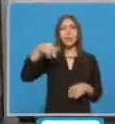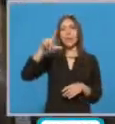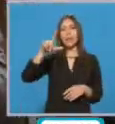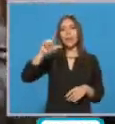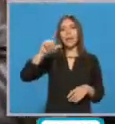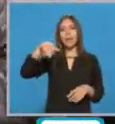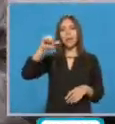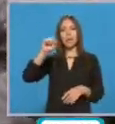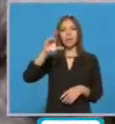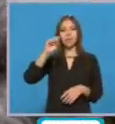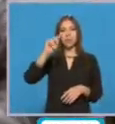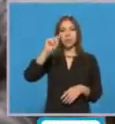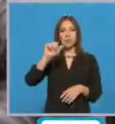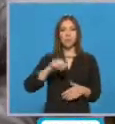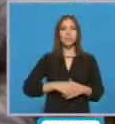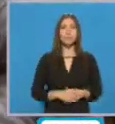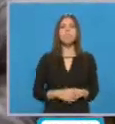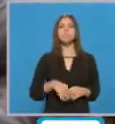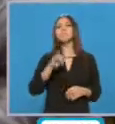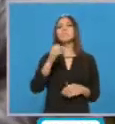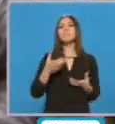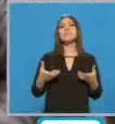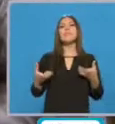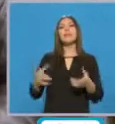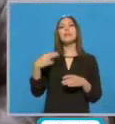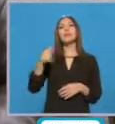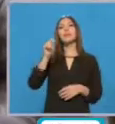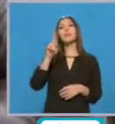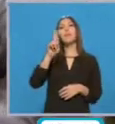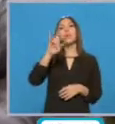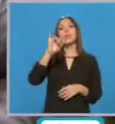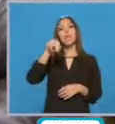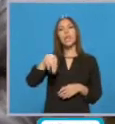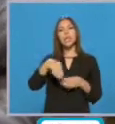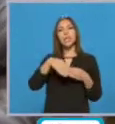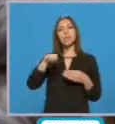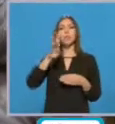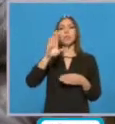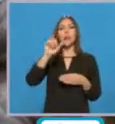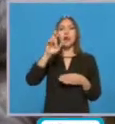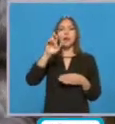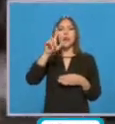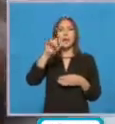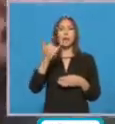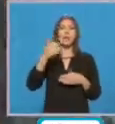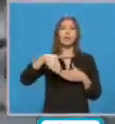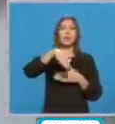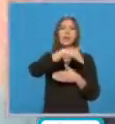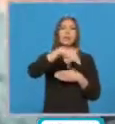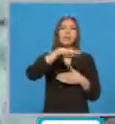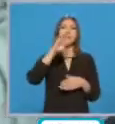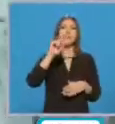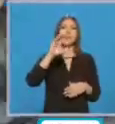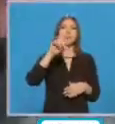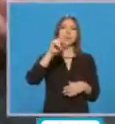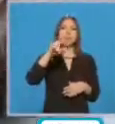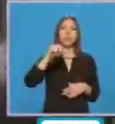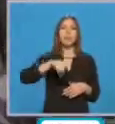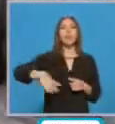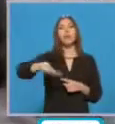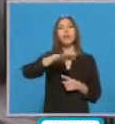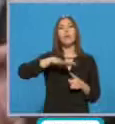Mascota, estamos en Turín, Bucareli, y la parte de atrás, que es parte de Barcelona, Llevarán González. ¿Y la colonia?